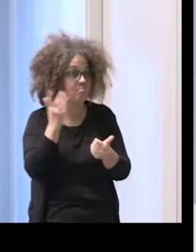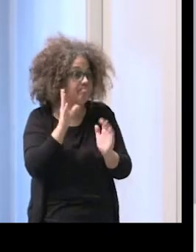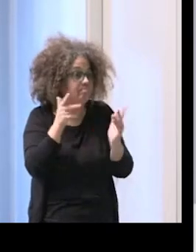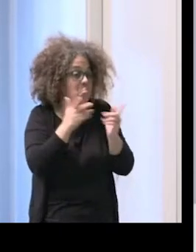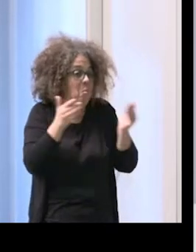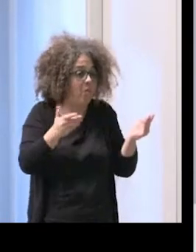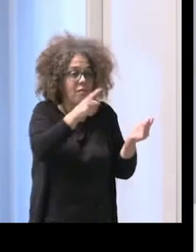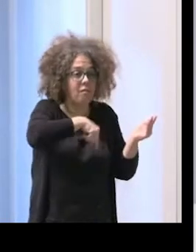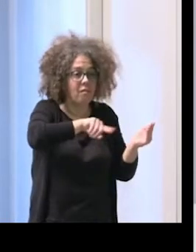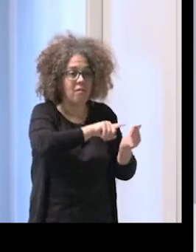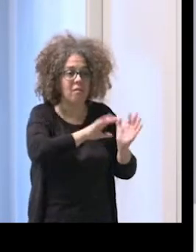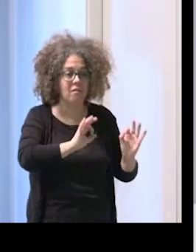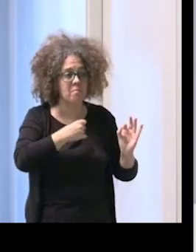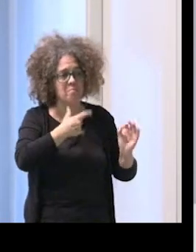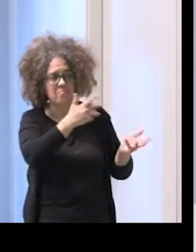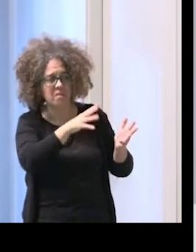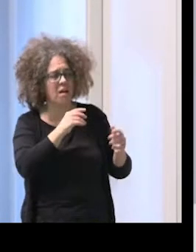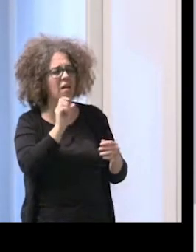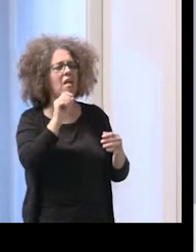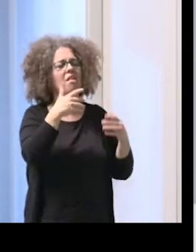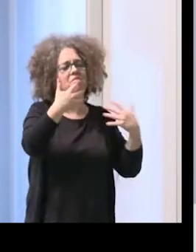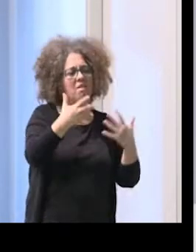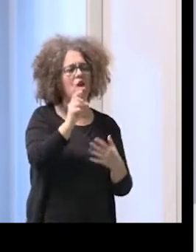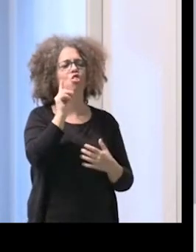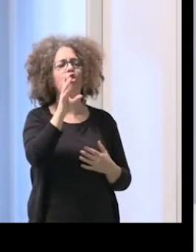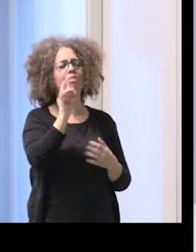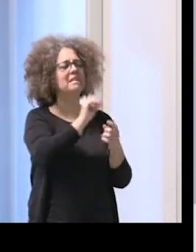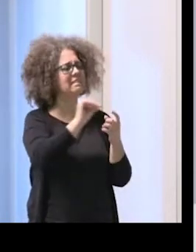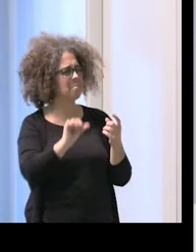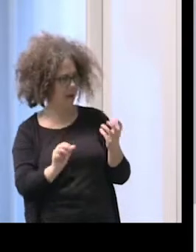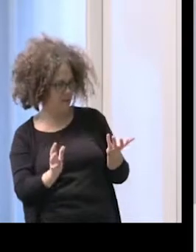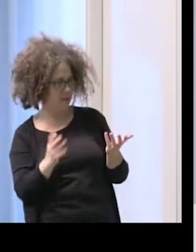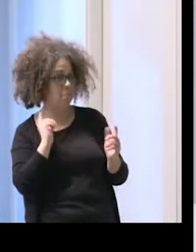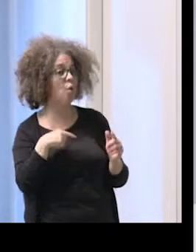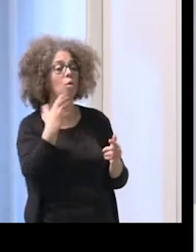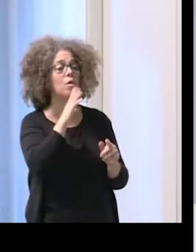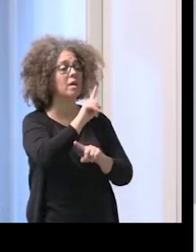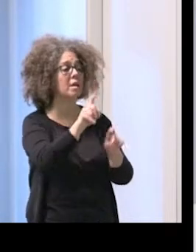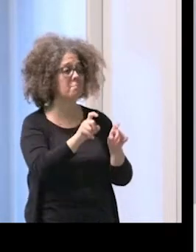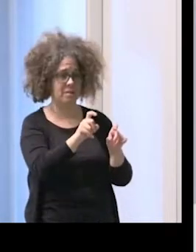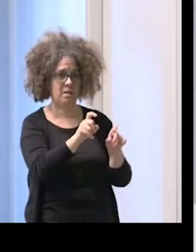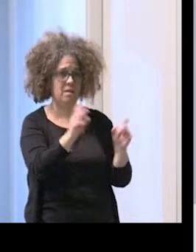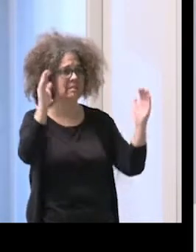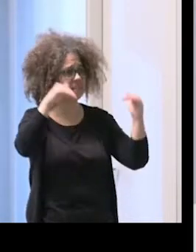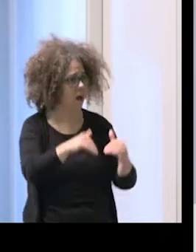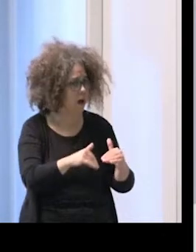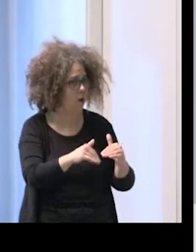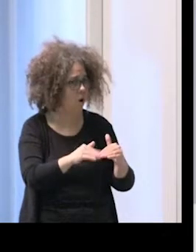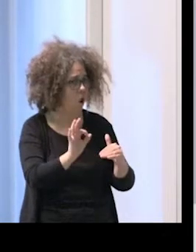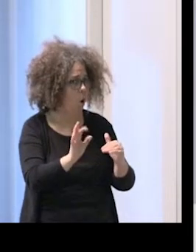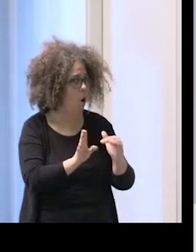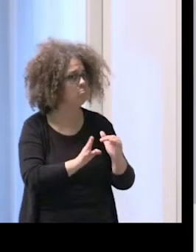lo monitoreamos hasta 10, 12 semanas. ¿Qué pasa luego? ¿Se cae la recuperación funcional o